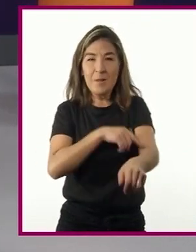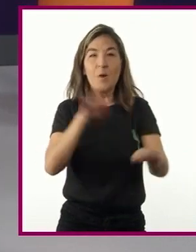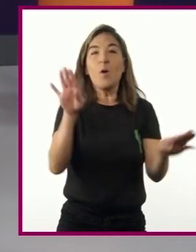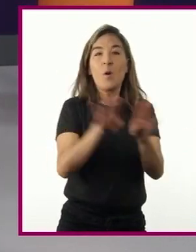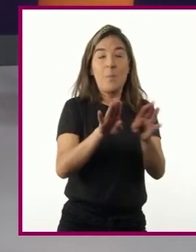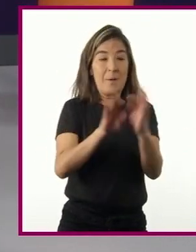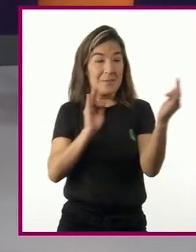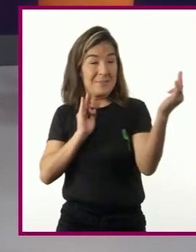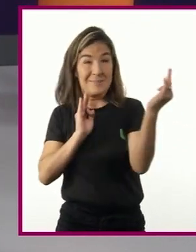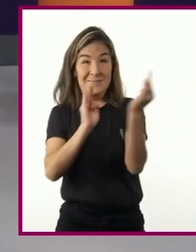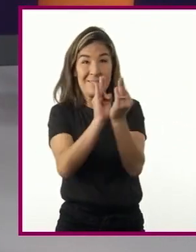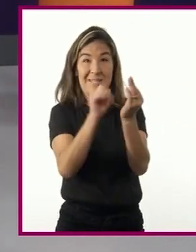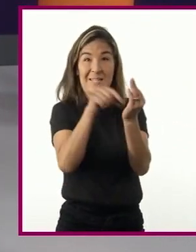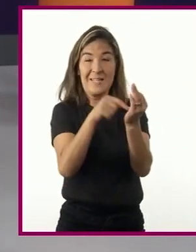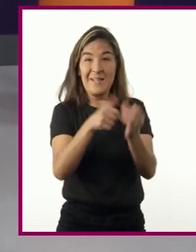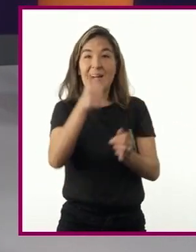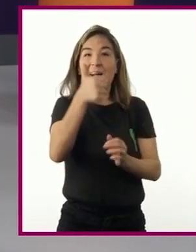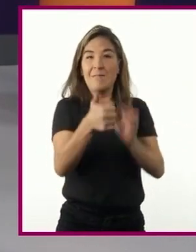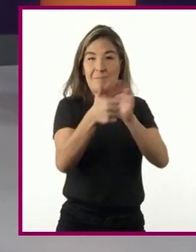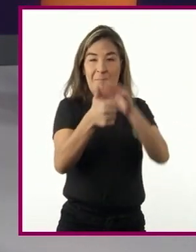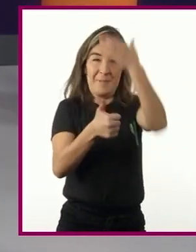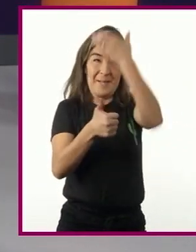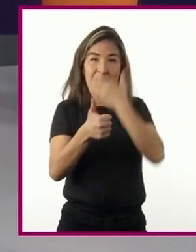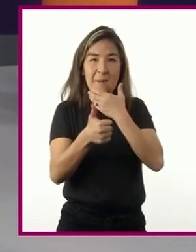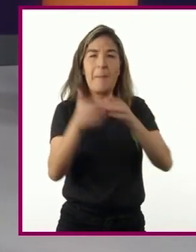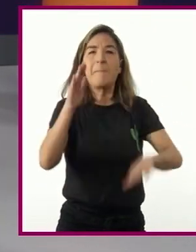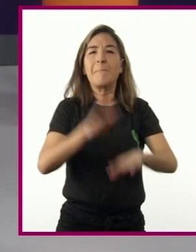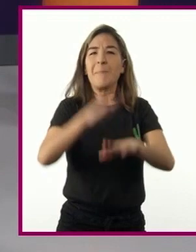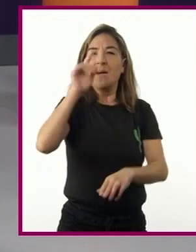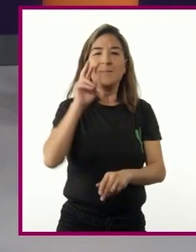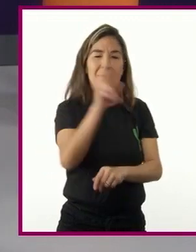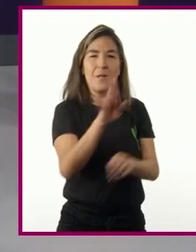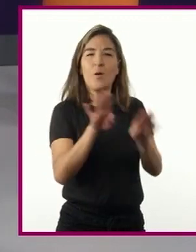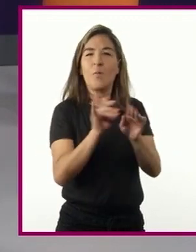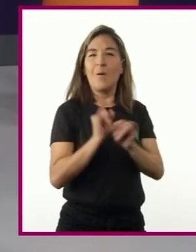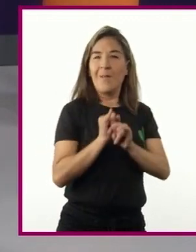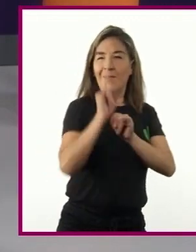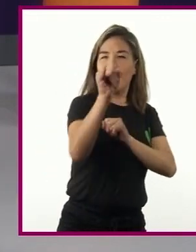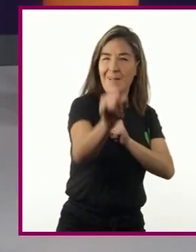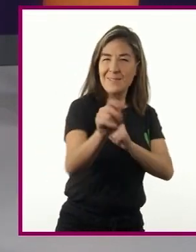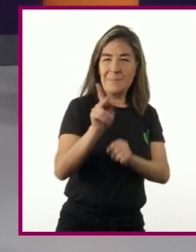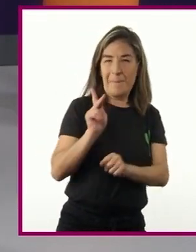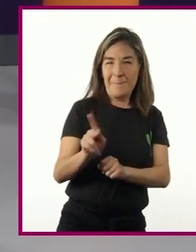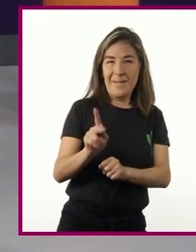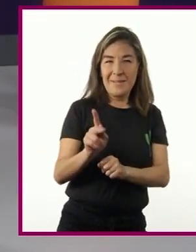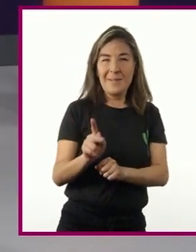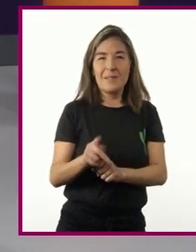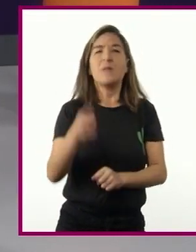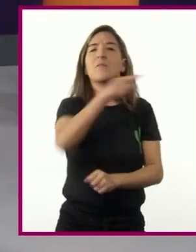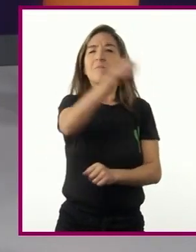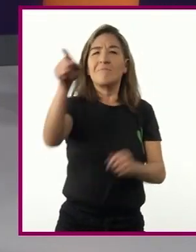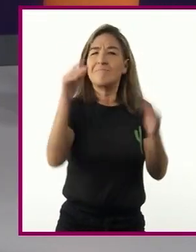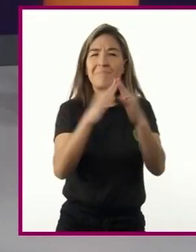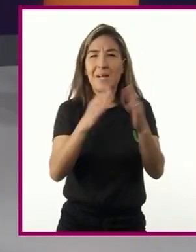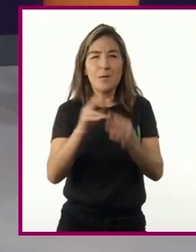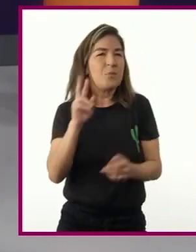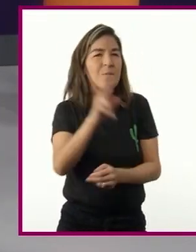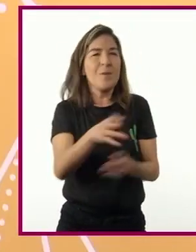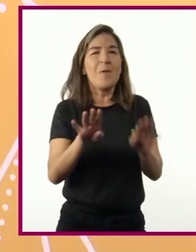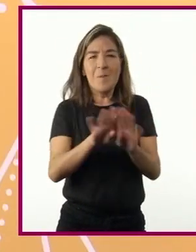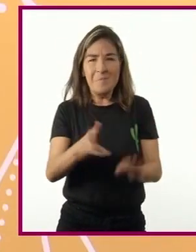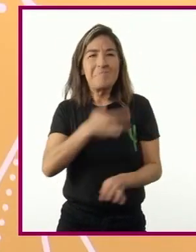más cercano estaba el pulgar a mi cara, mayor era la distancia aparente. En casa, ¿qué lograron